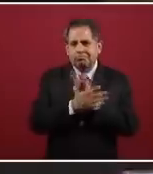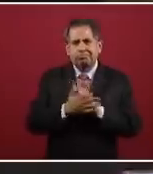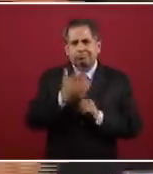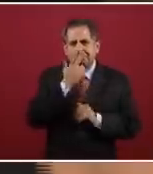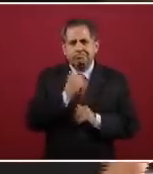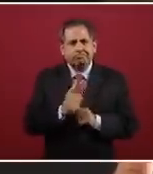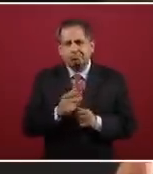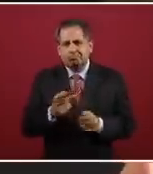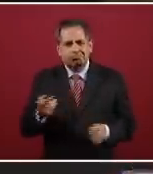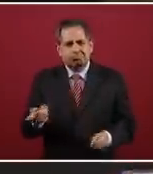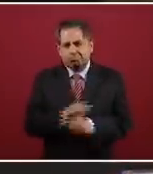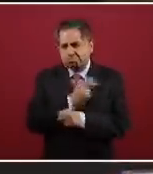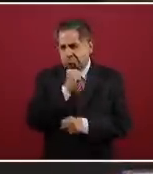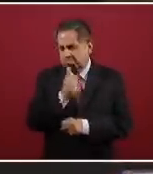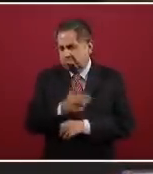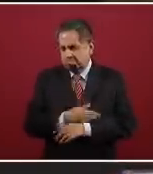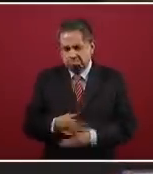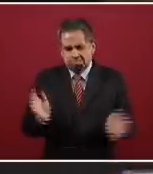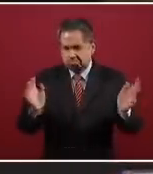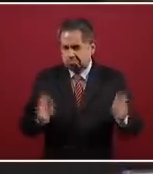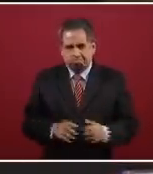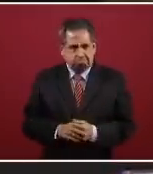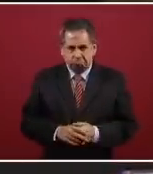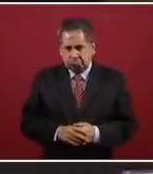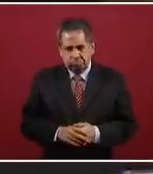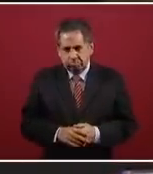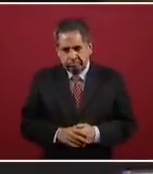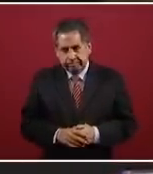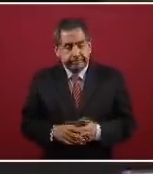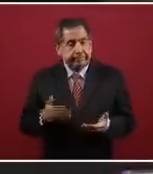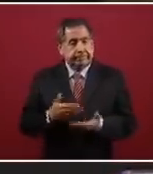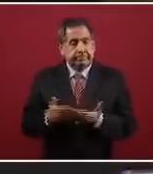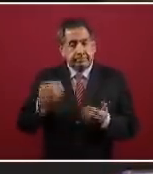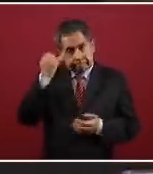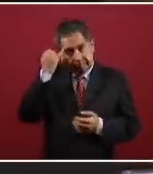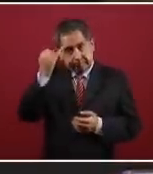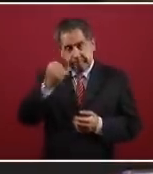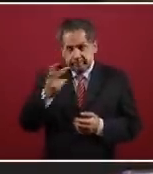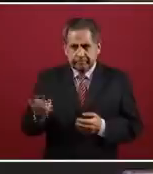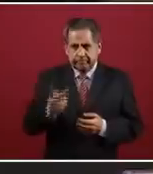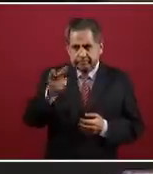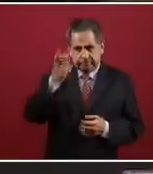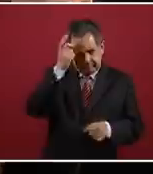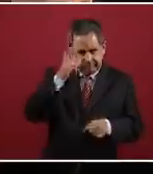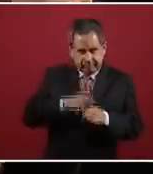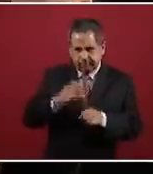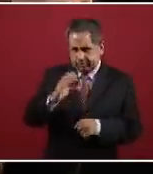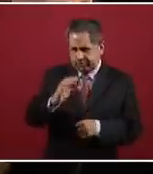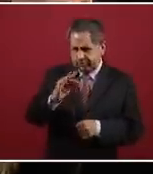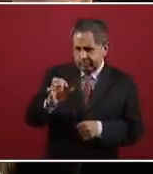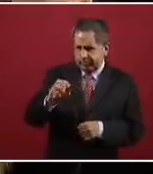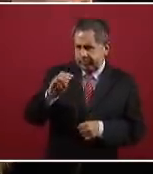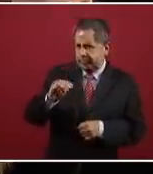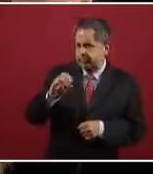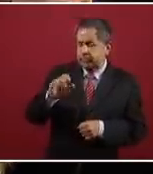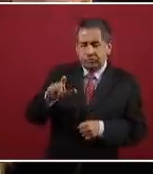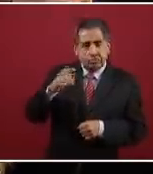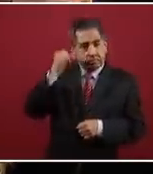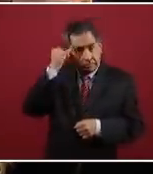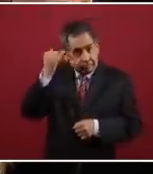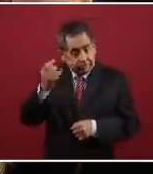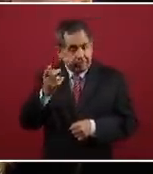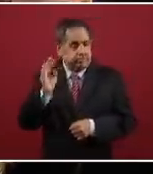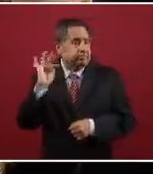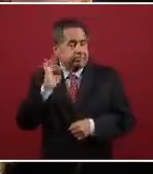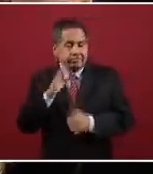algo que nunca sucedió. Ahorita se nos da la idea, y aquí la pregunta para el director de la CFE, Manuel Bartlett, se da la idea de